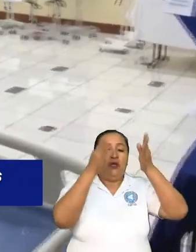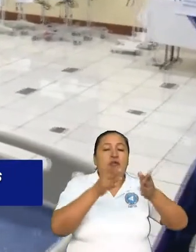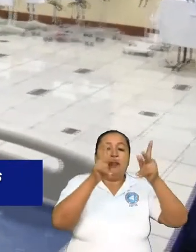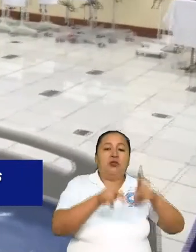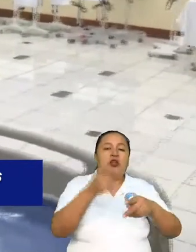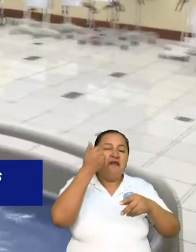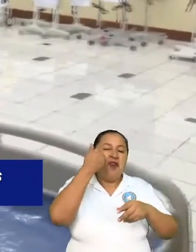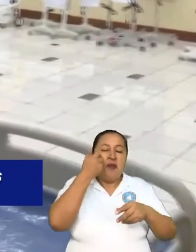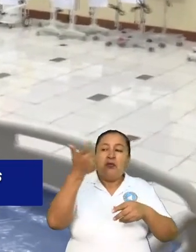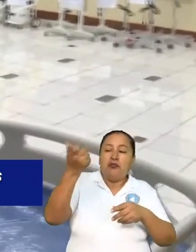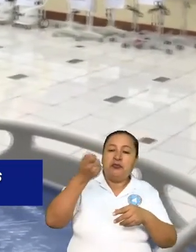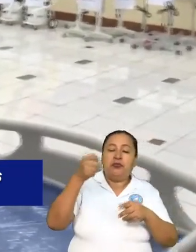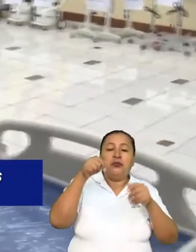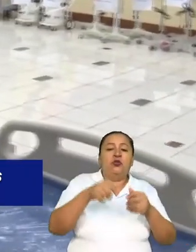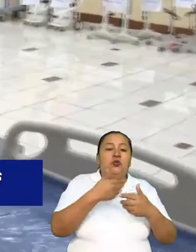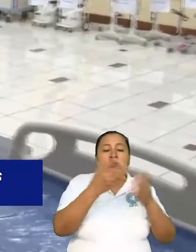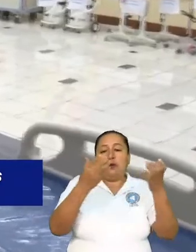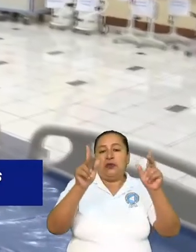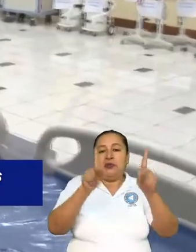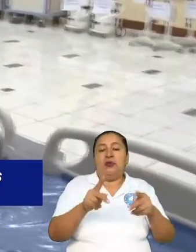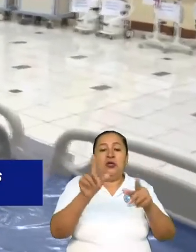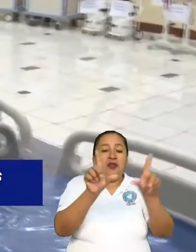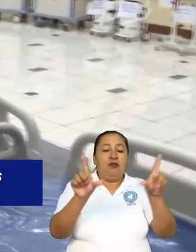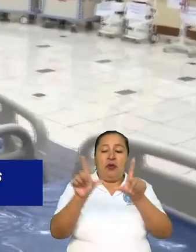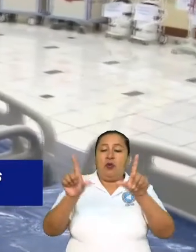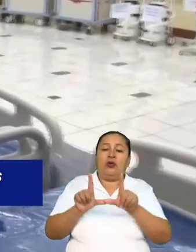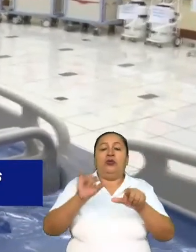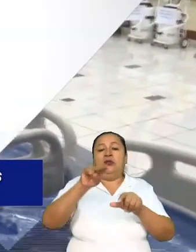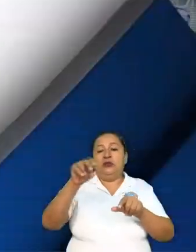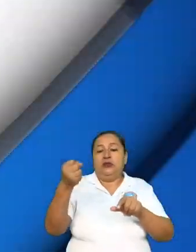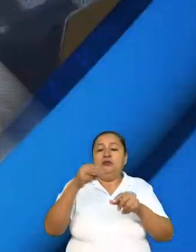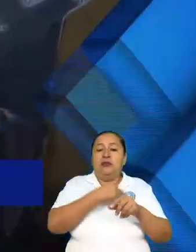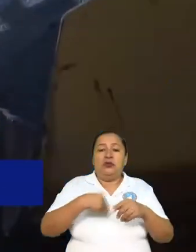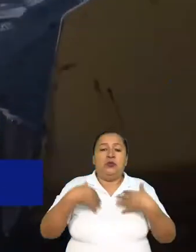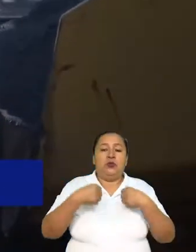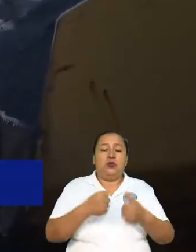asegurados, jubilados y sus beneficiados en clínicas médicas previsionales del MINSA.